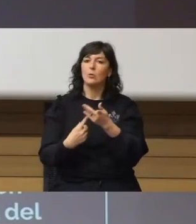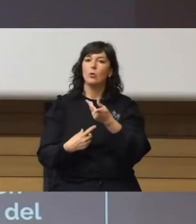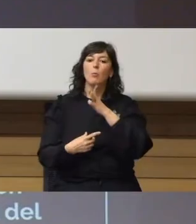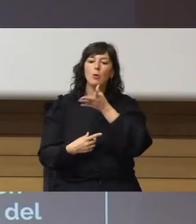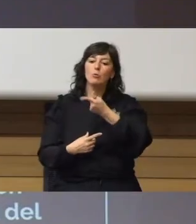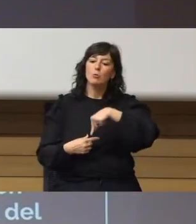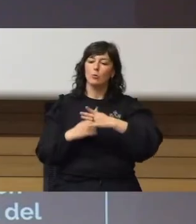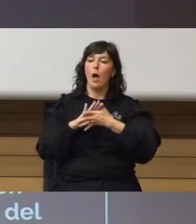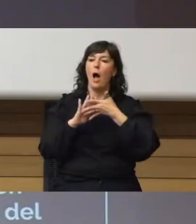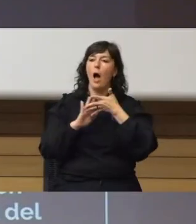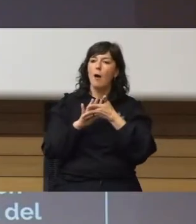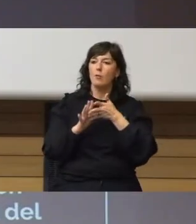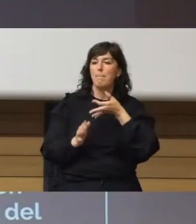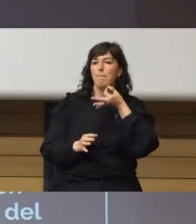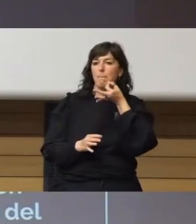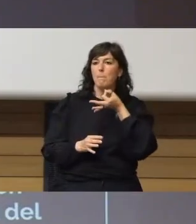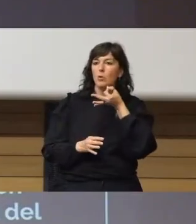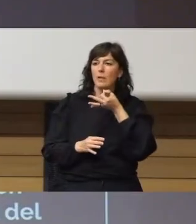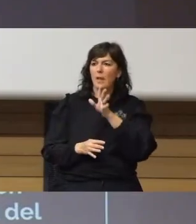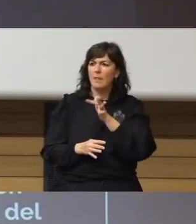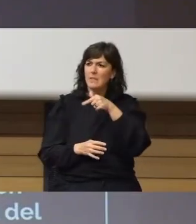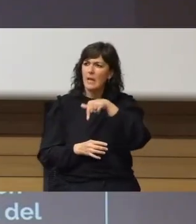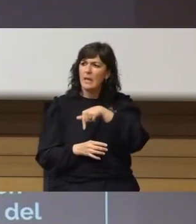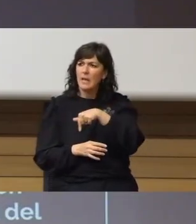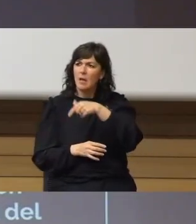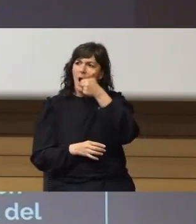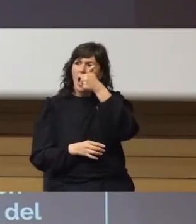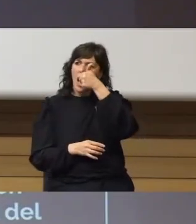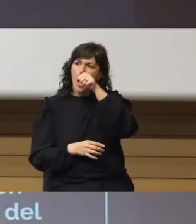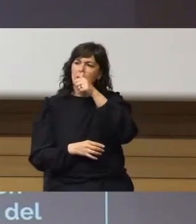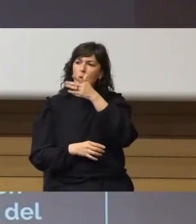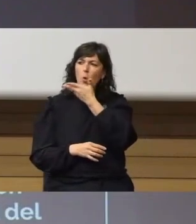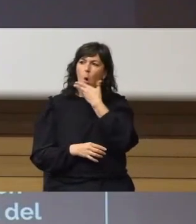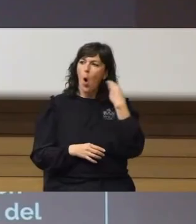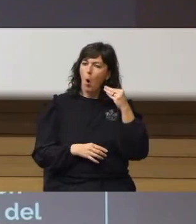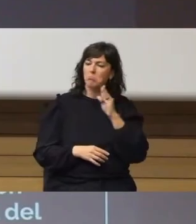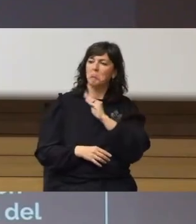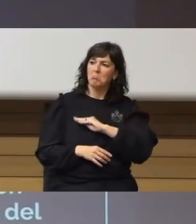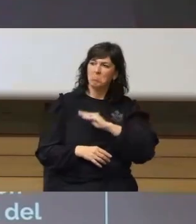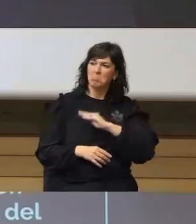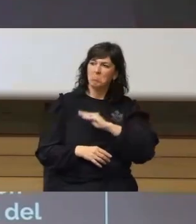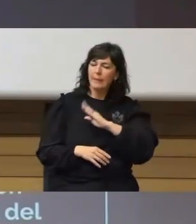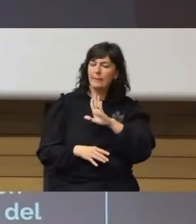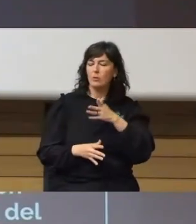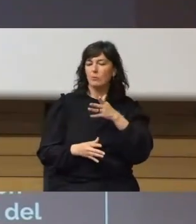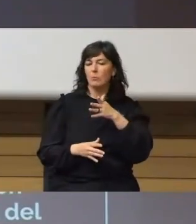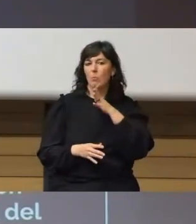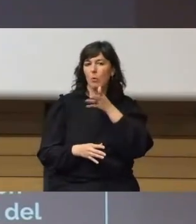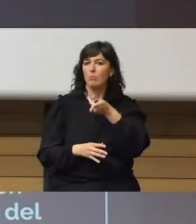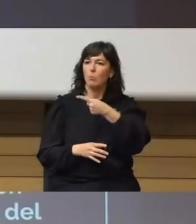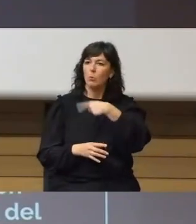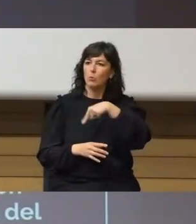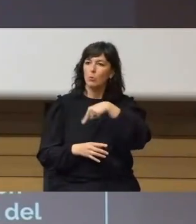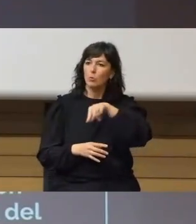ponencia, porque además estáis chicos bastante jóvenes para que la entendáis. Vamos a hablar de una ponencia sobre intervención directa en